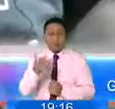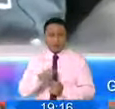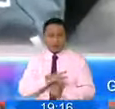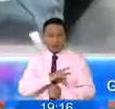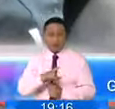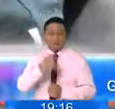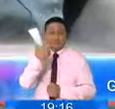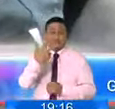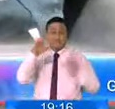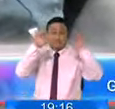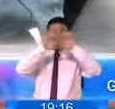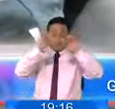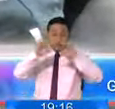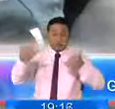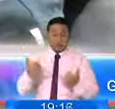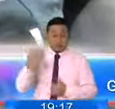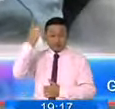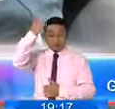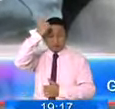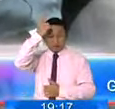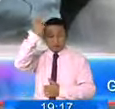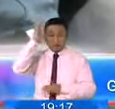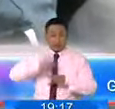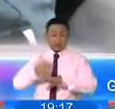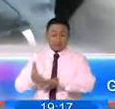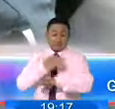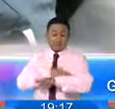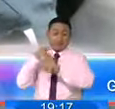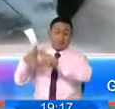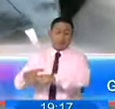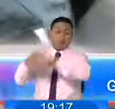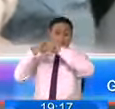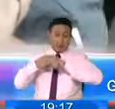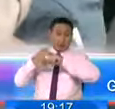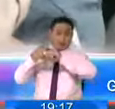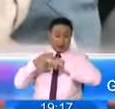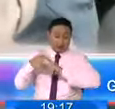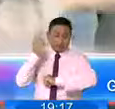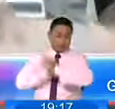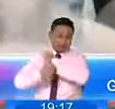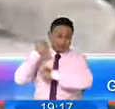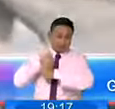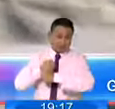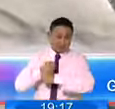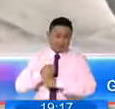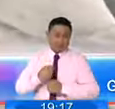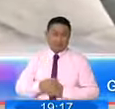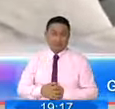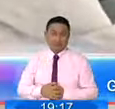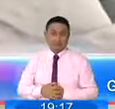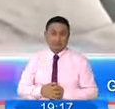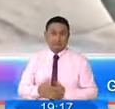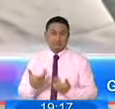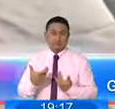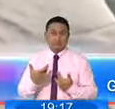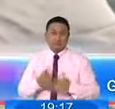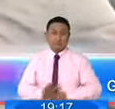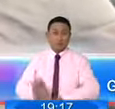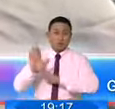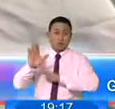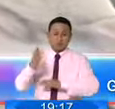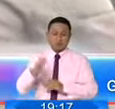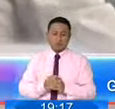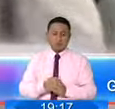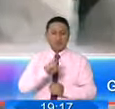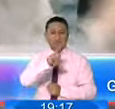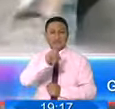tres empresas como créditos concedidos en los años anteriores, se comprometió alrededor